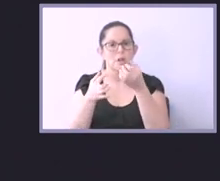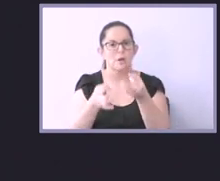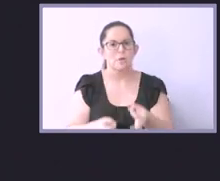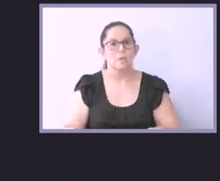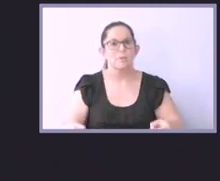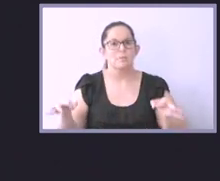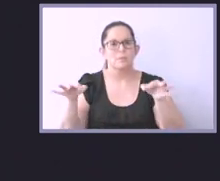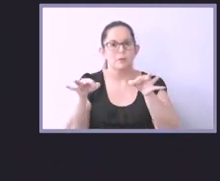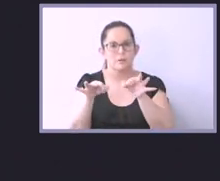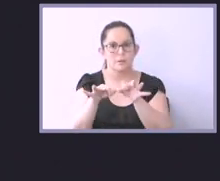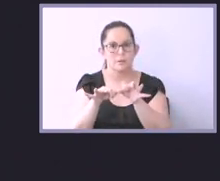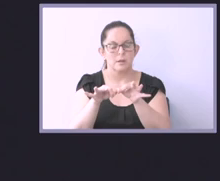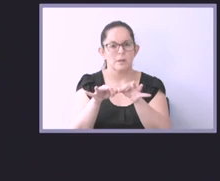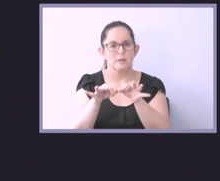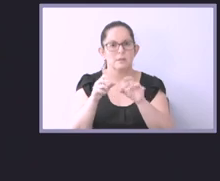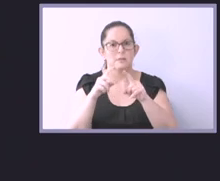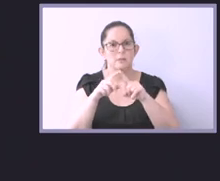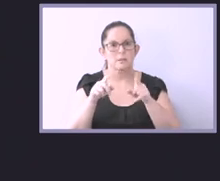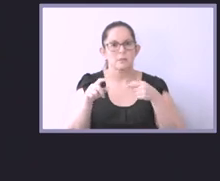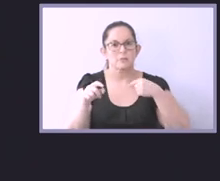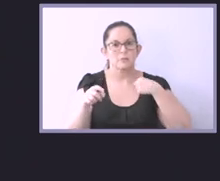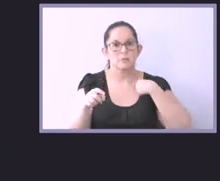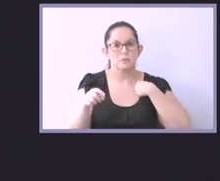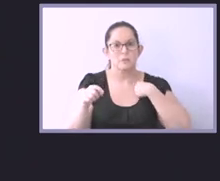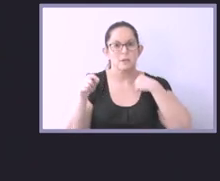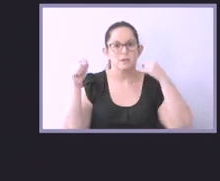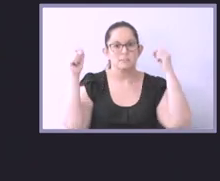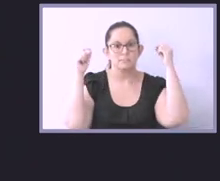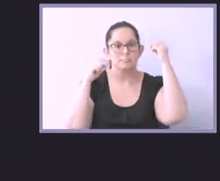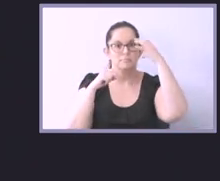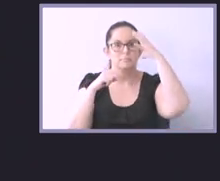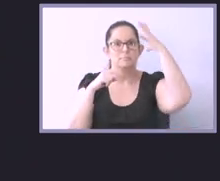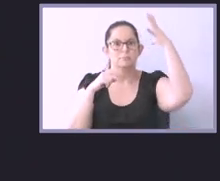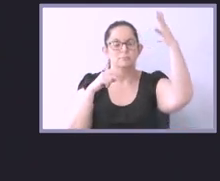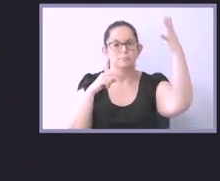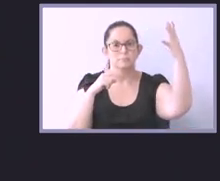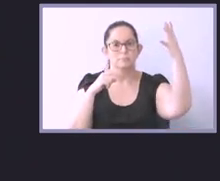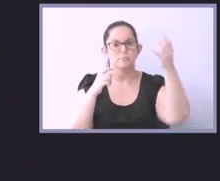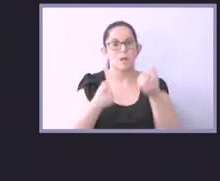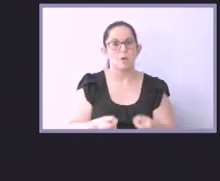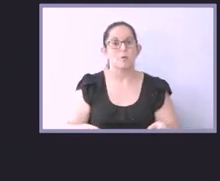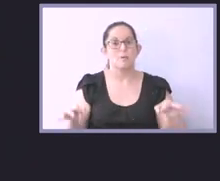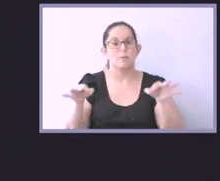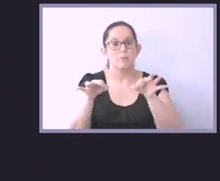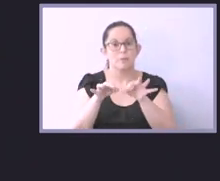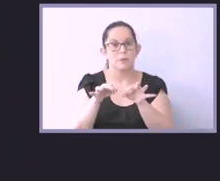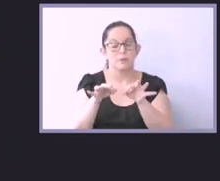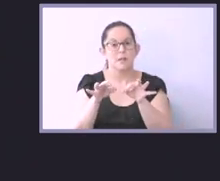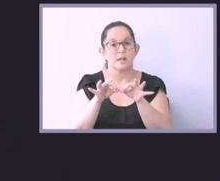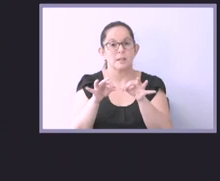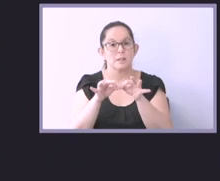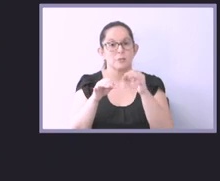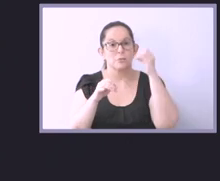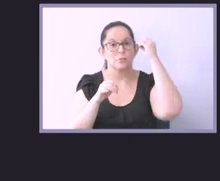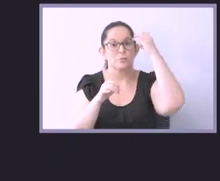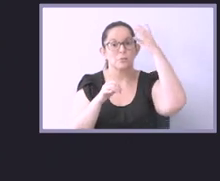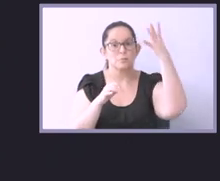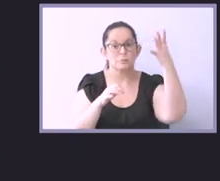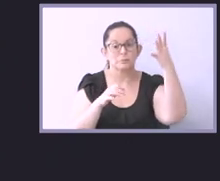importante que es estar encendidos, lo importante que es estar